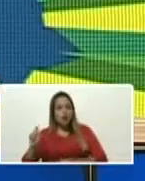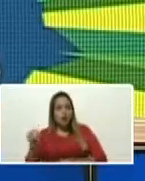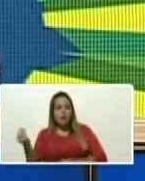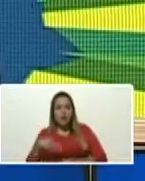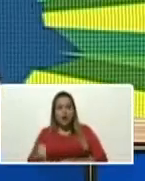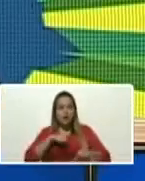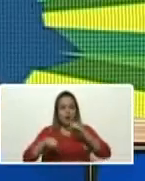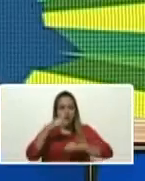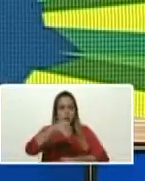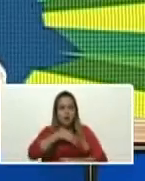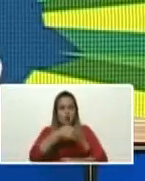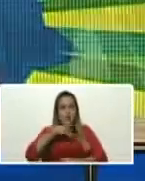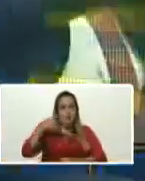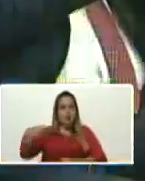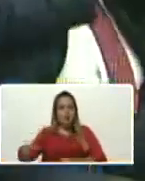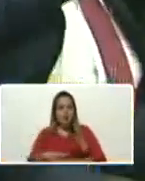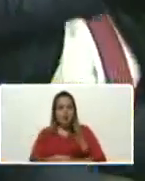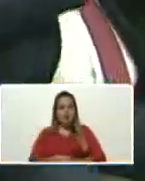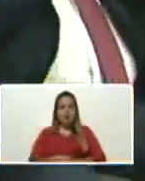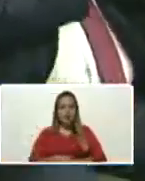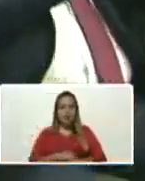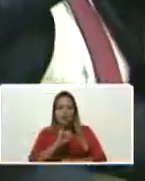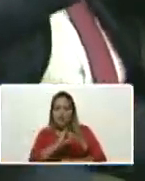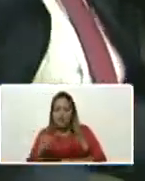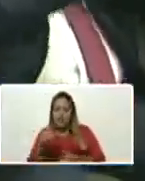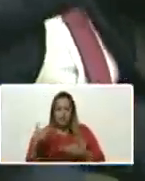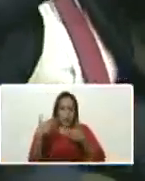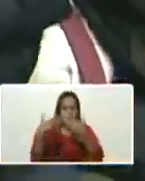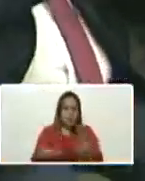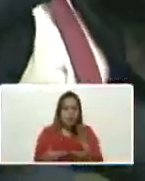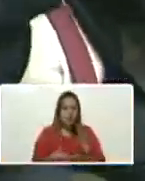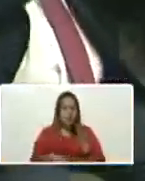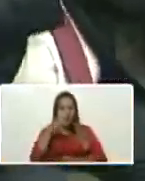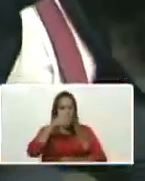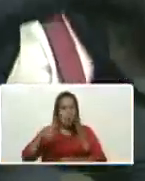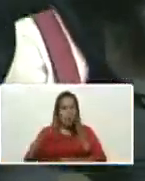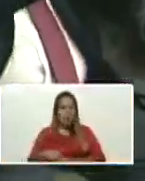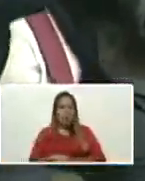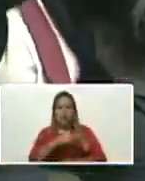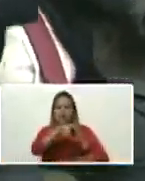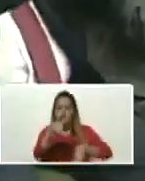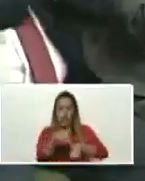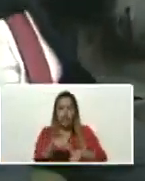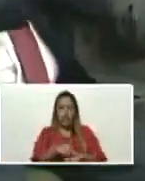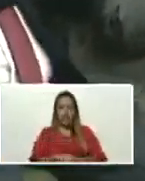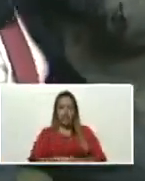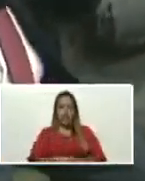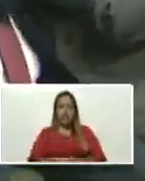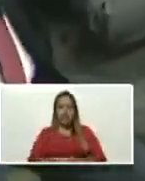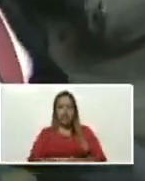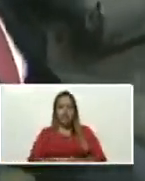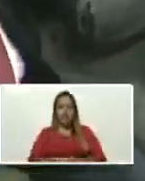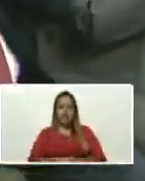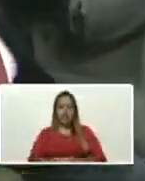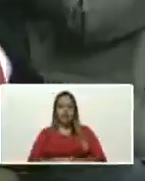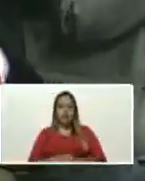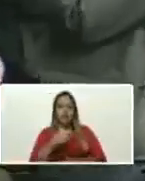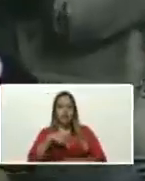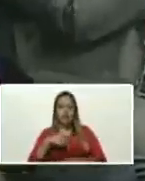sociales y políticos de izquierda, progresistas, populares, nacionales de nuestra América.